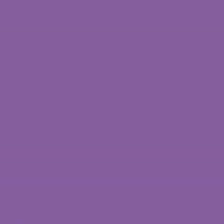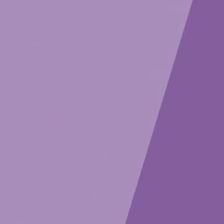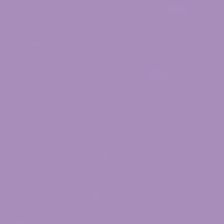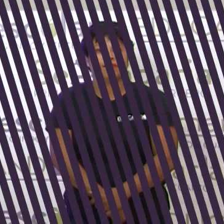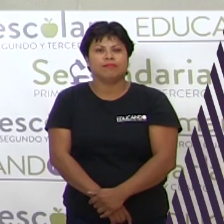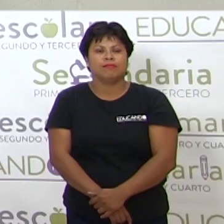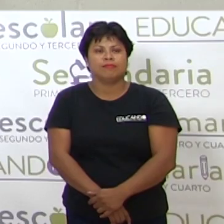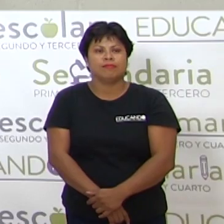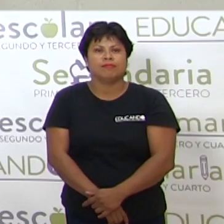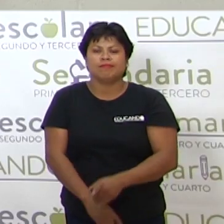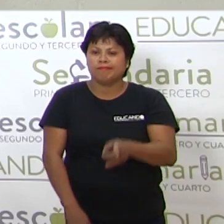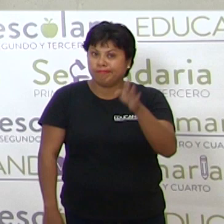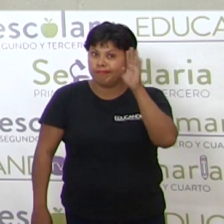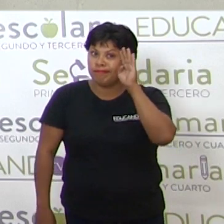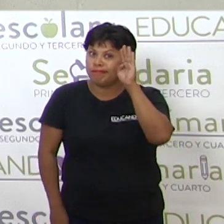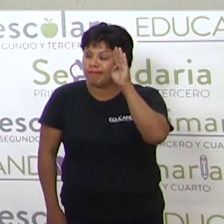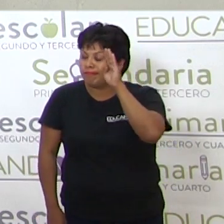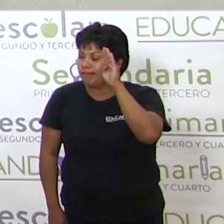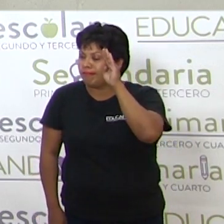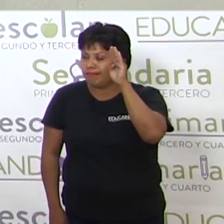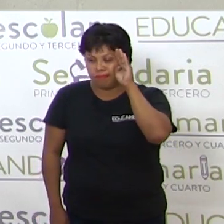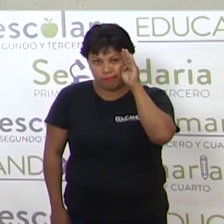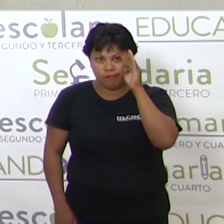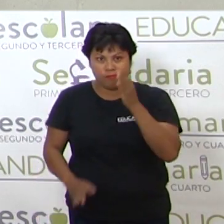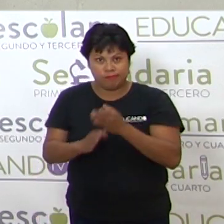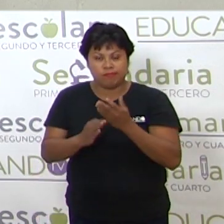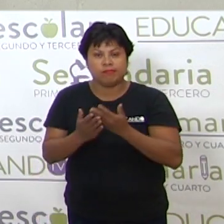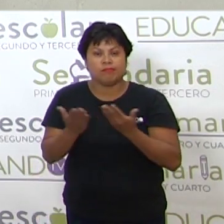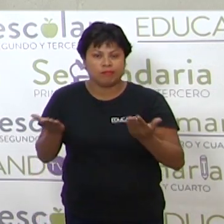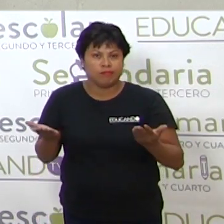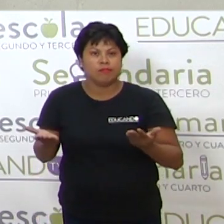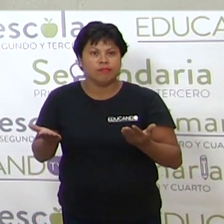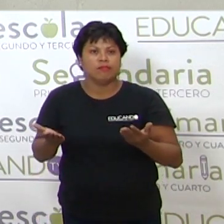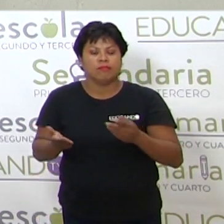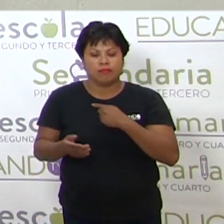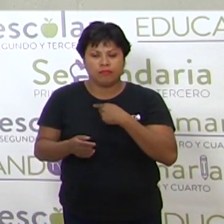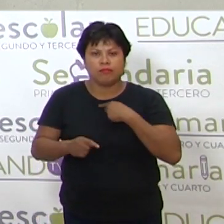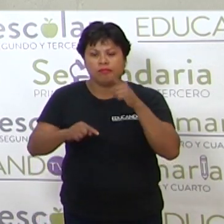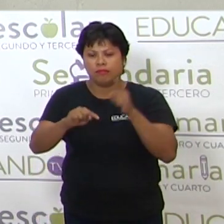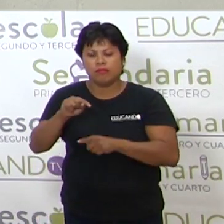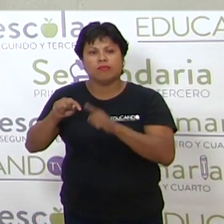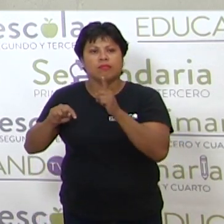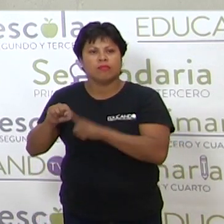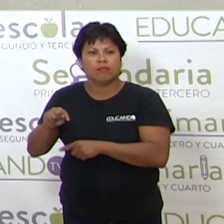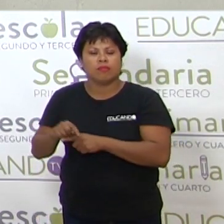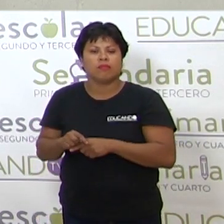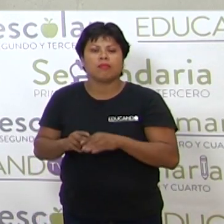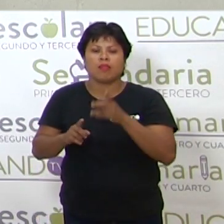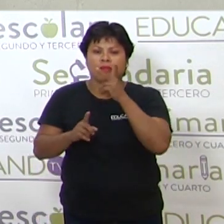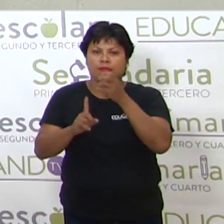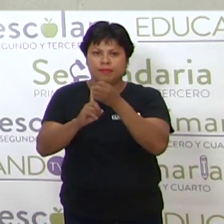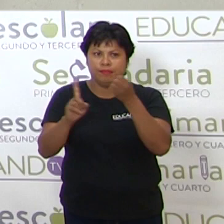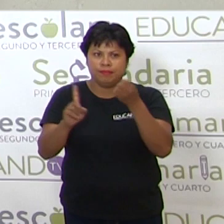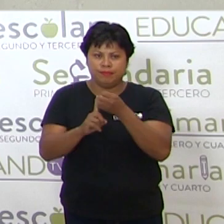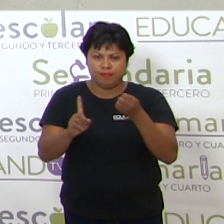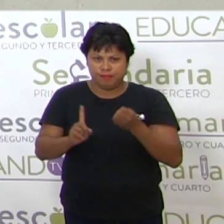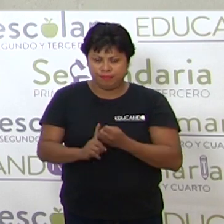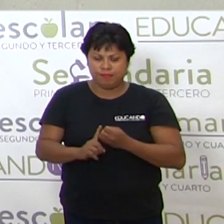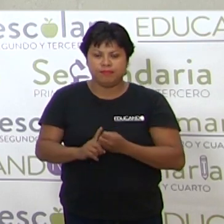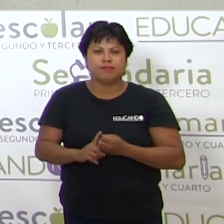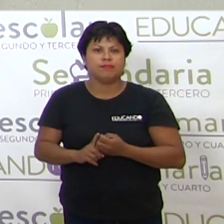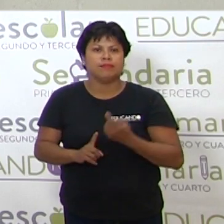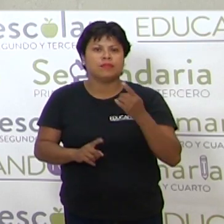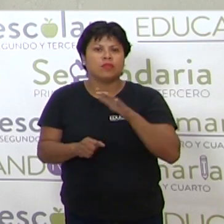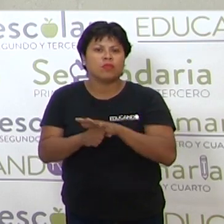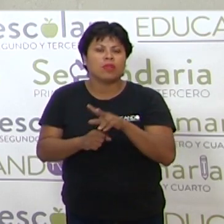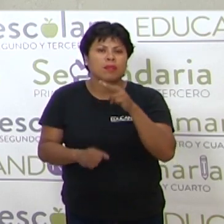vayan pensando en este momento en el que yo retiro los las oraciones que